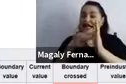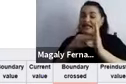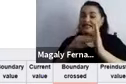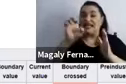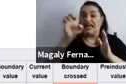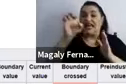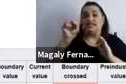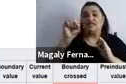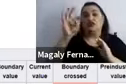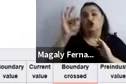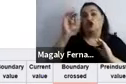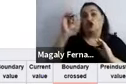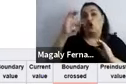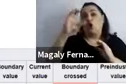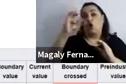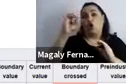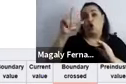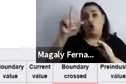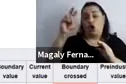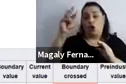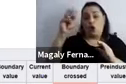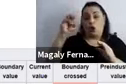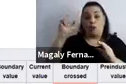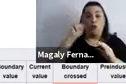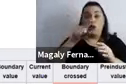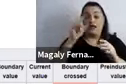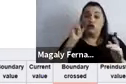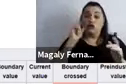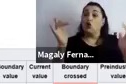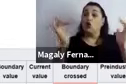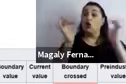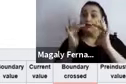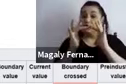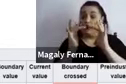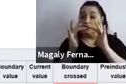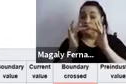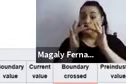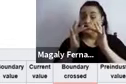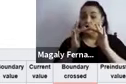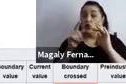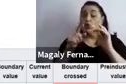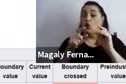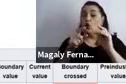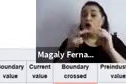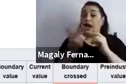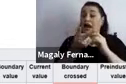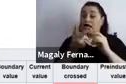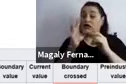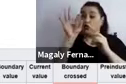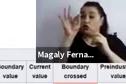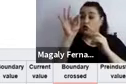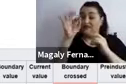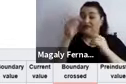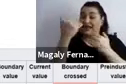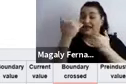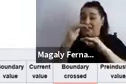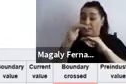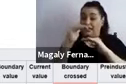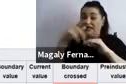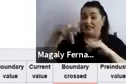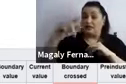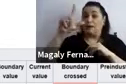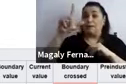y con el cual estoy en contacto y entre estos 9 límites planetarios se